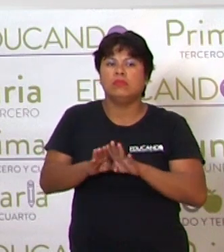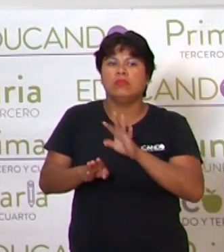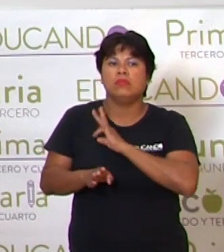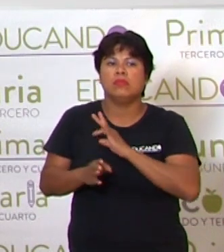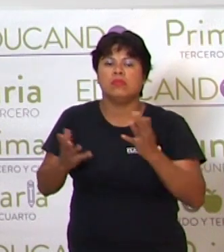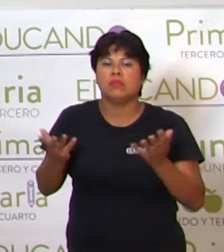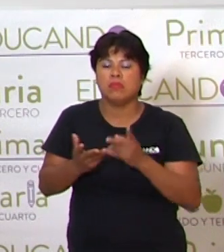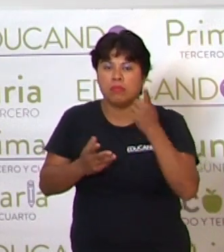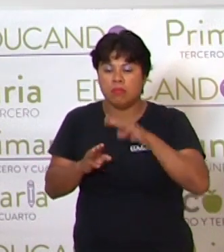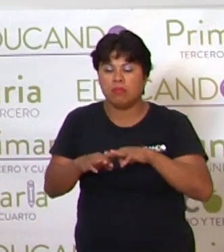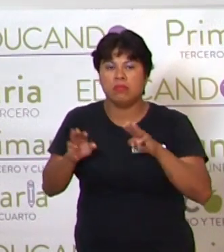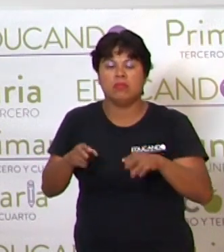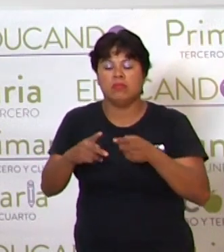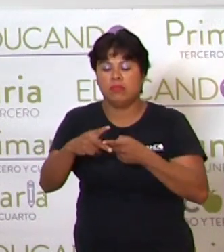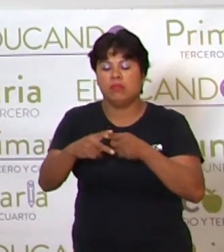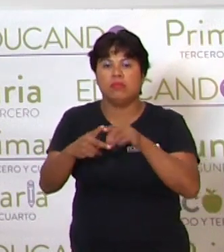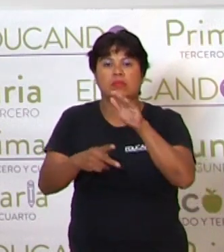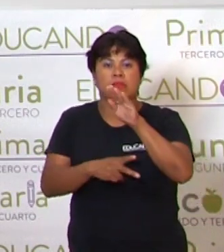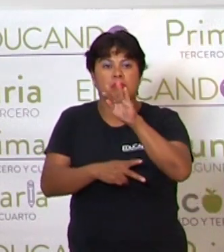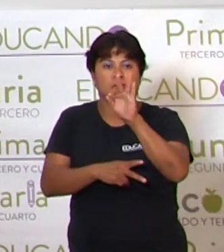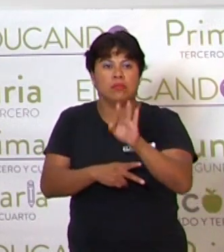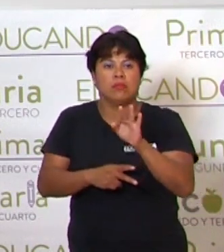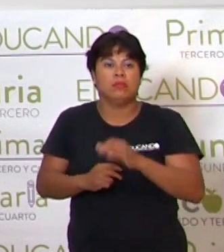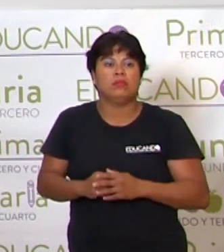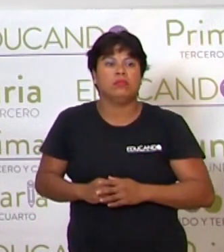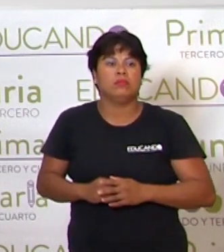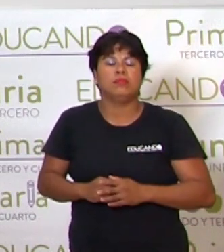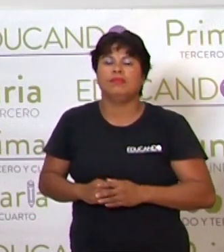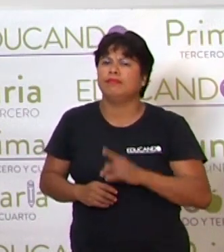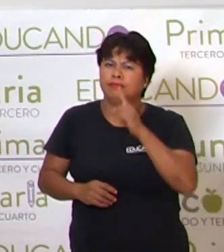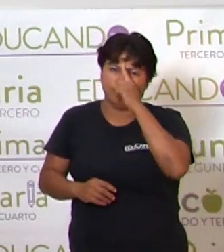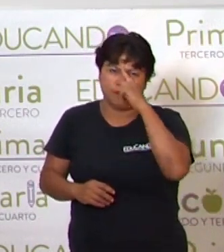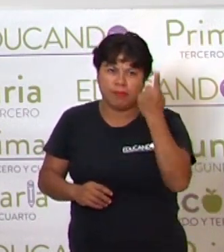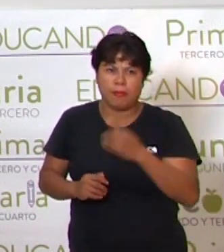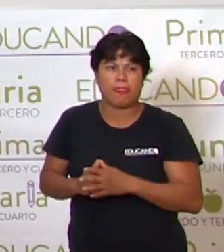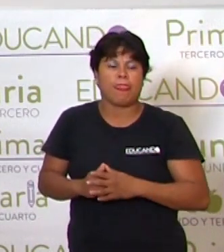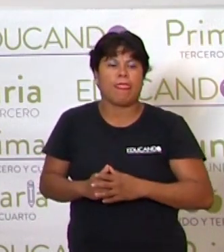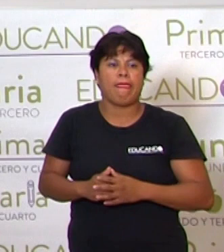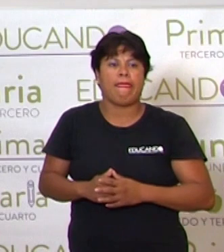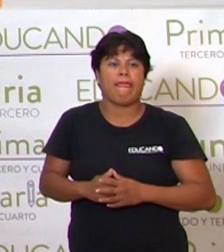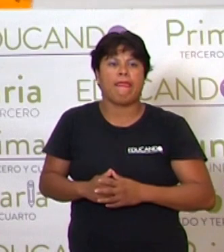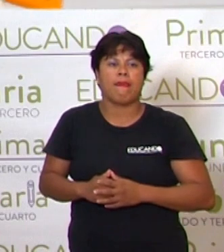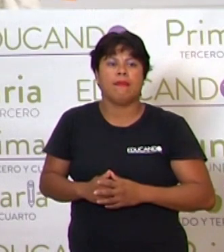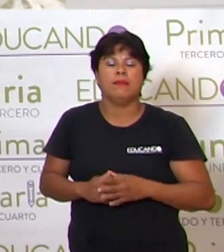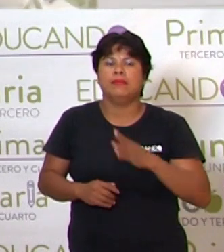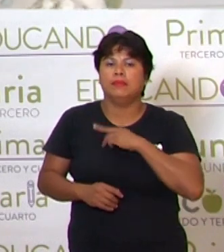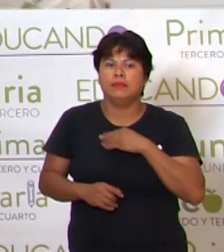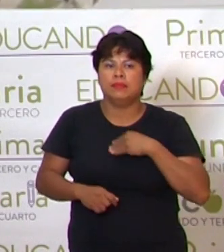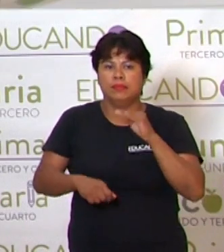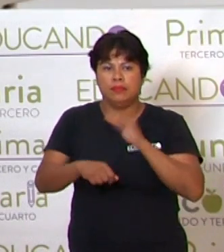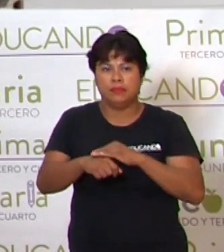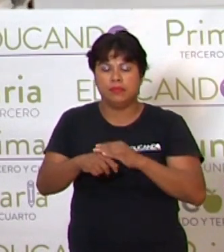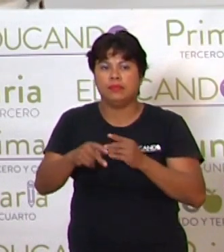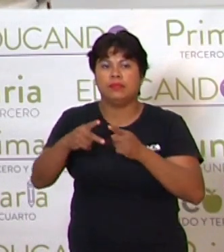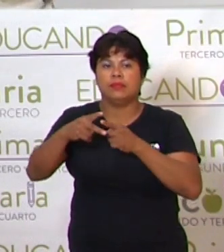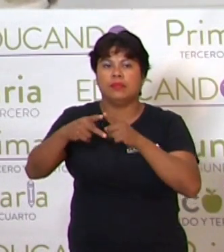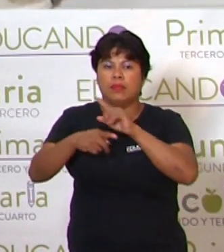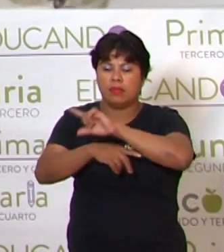hacer para medir un ángulo de 90 grados? Pues bien fácil. Mira, ubicamos el